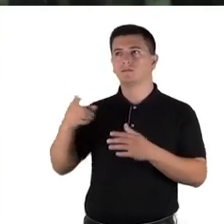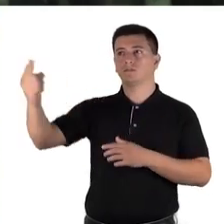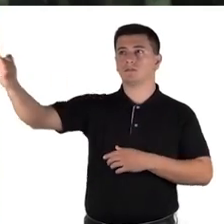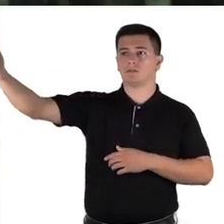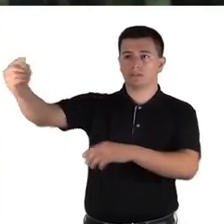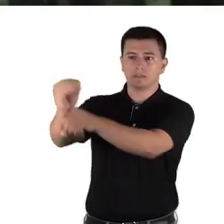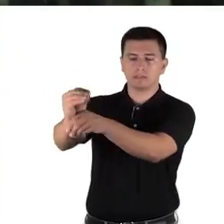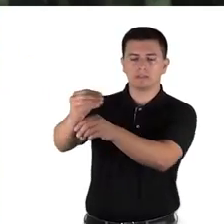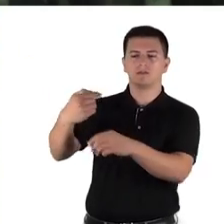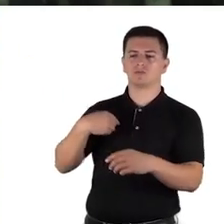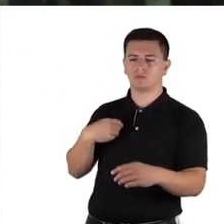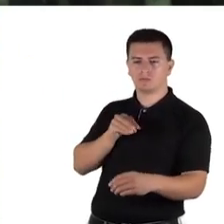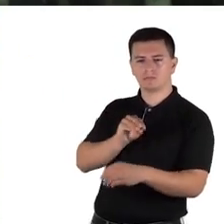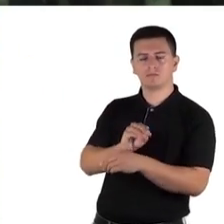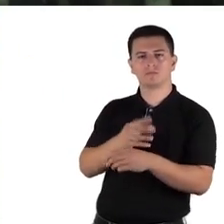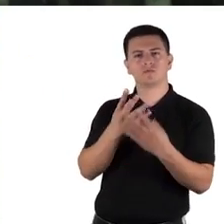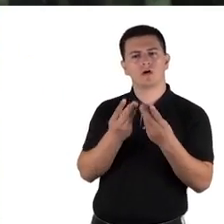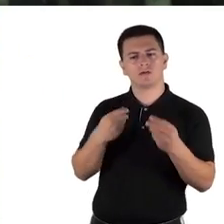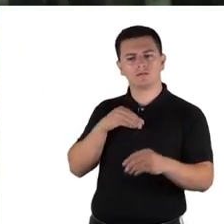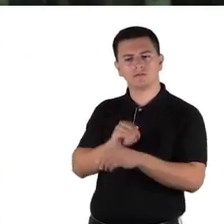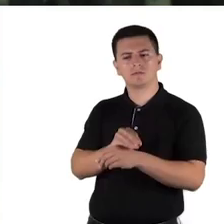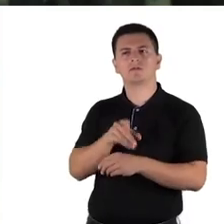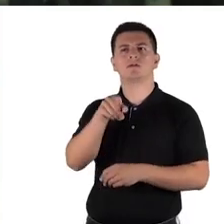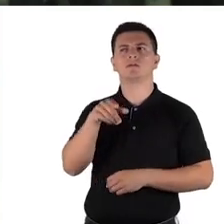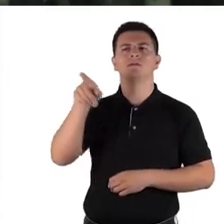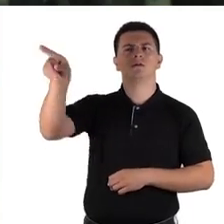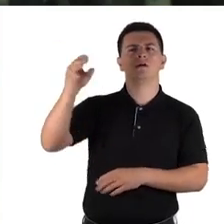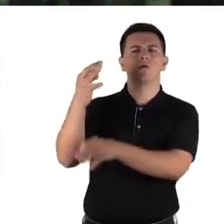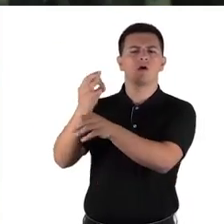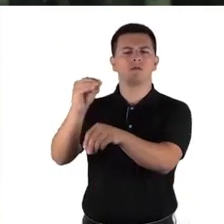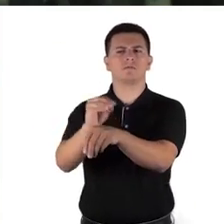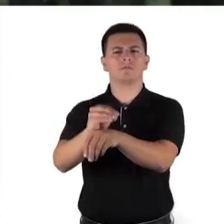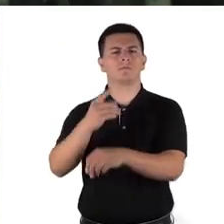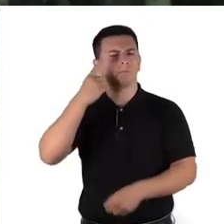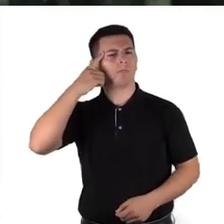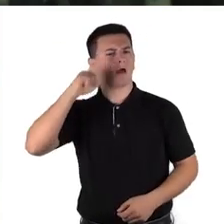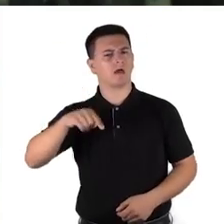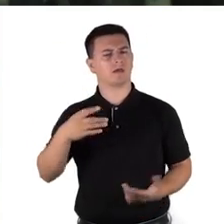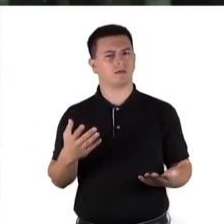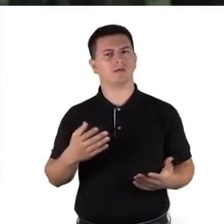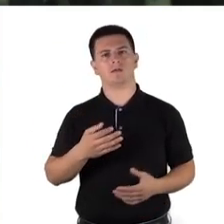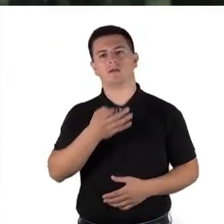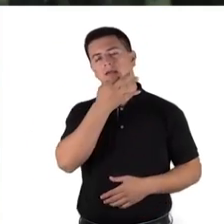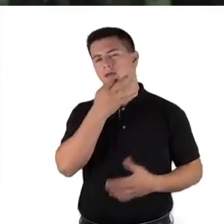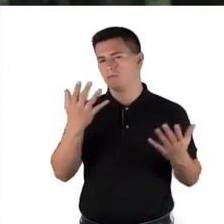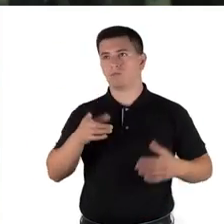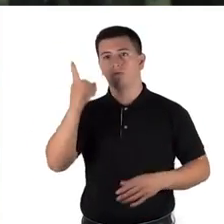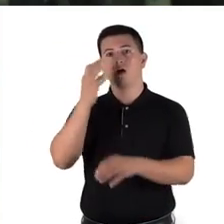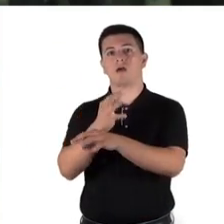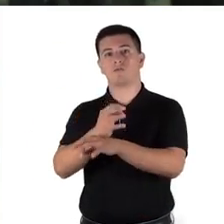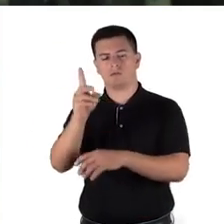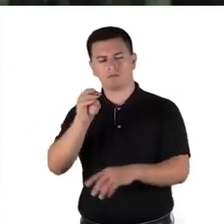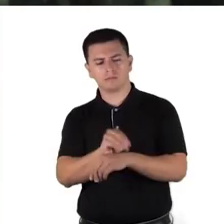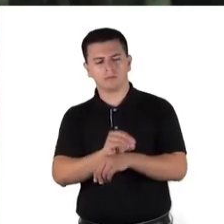y nos convertimos en estos mediadores, en estos interventores del aprendizaje en cuanto a darle sentido y a darle un significado